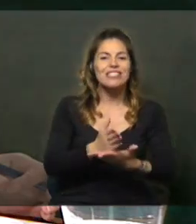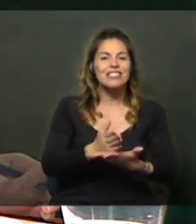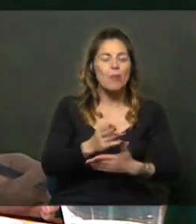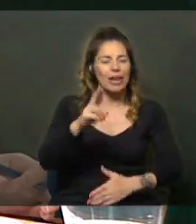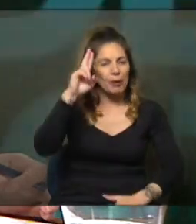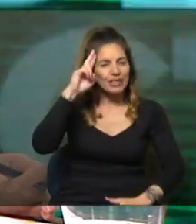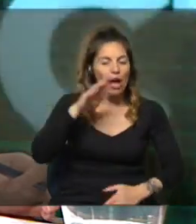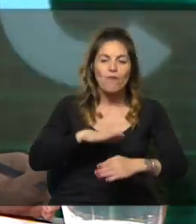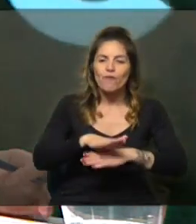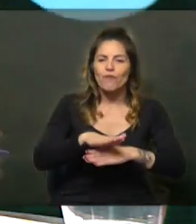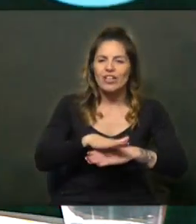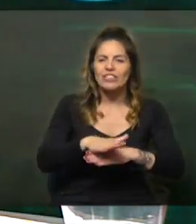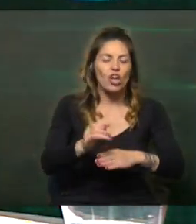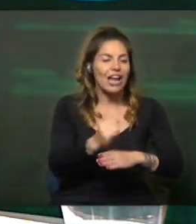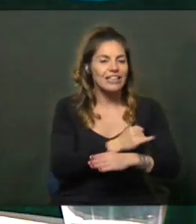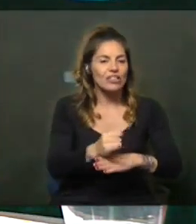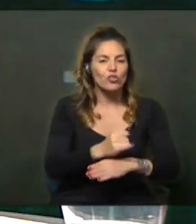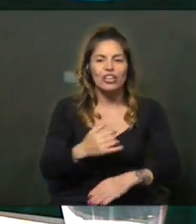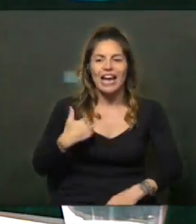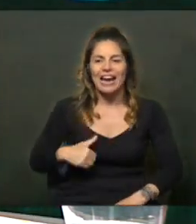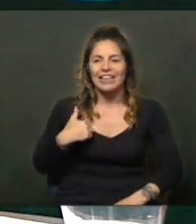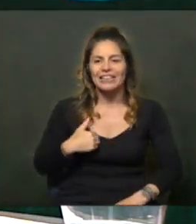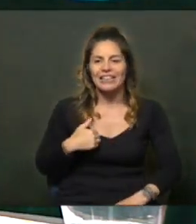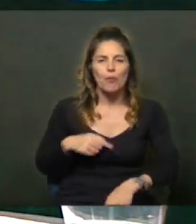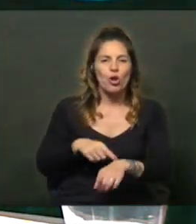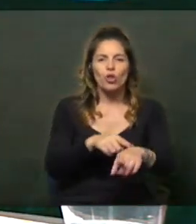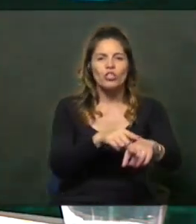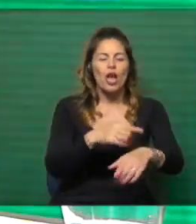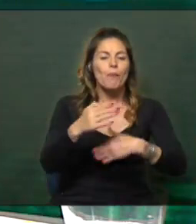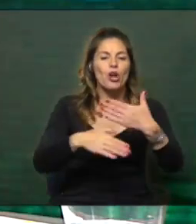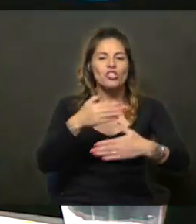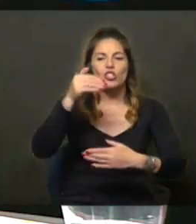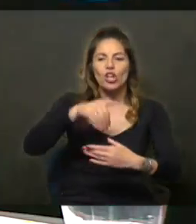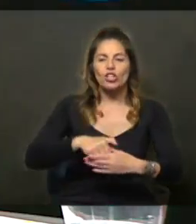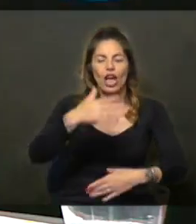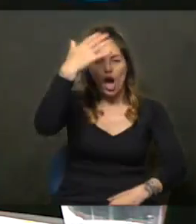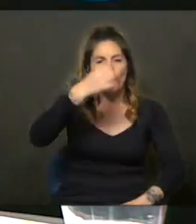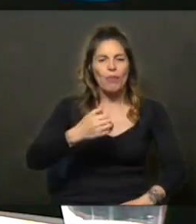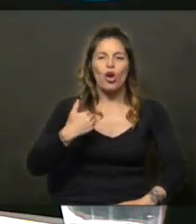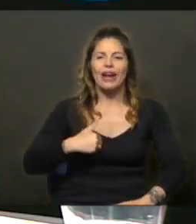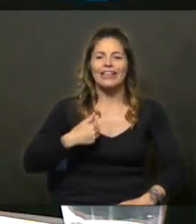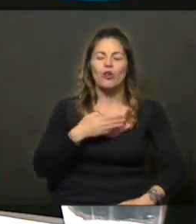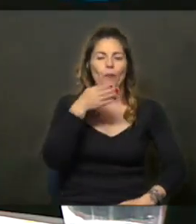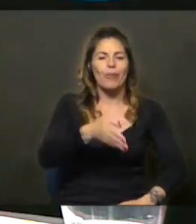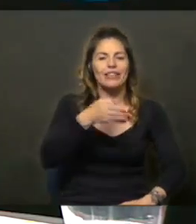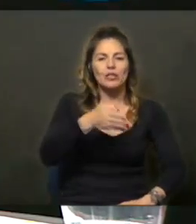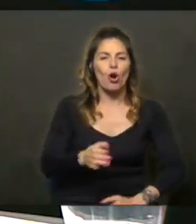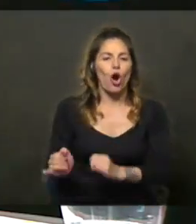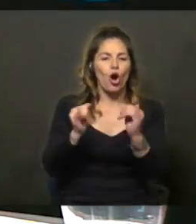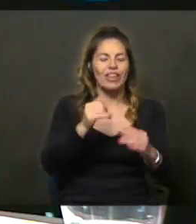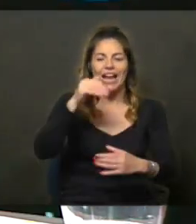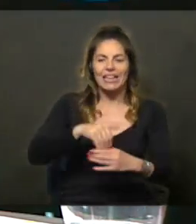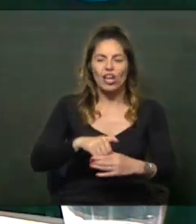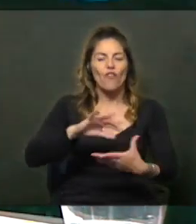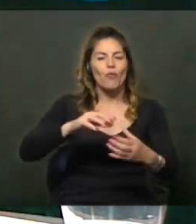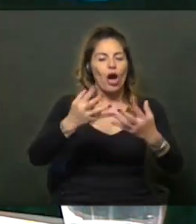felicitaciones a las instituciones argentinas por conducir el proceso electoral y al pueblo argentino que participó la jornada electoral de manera